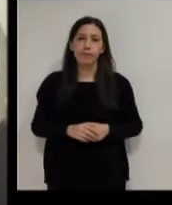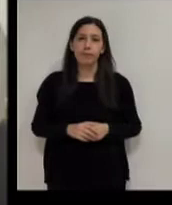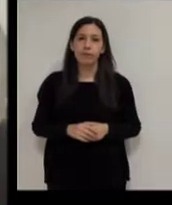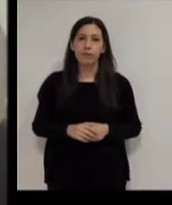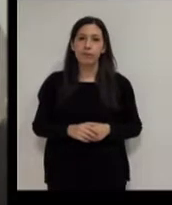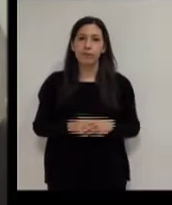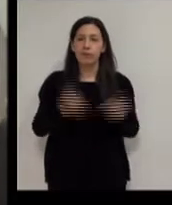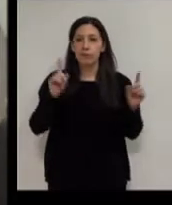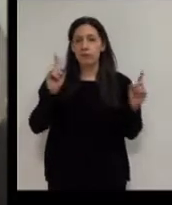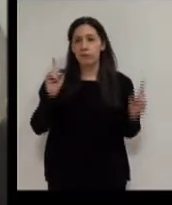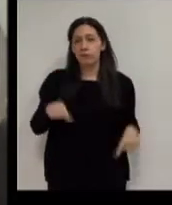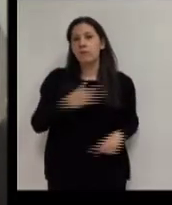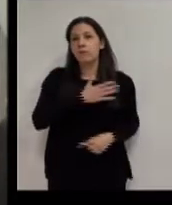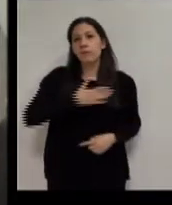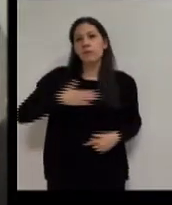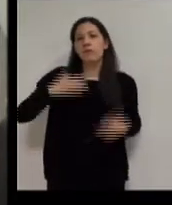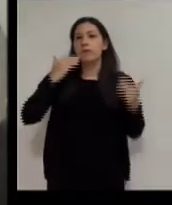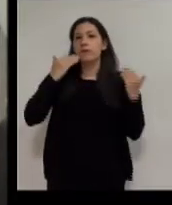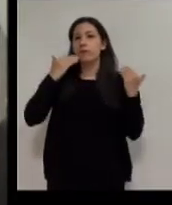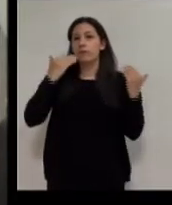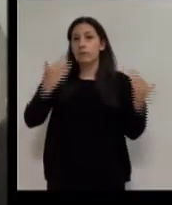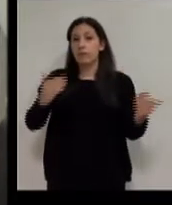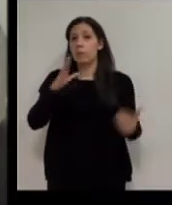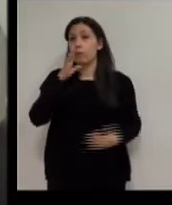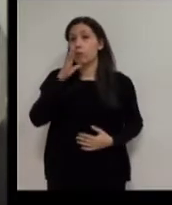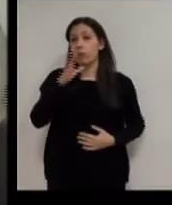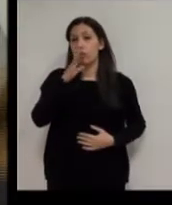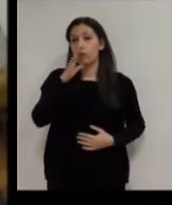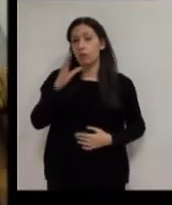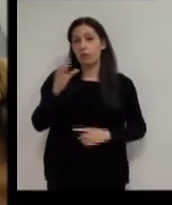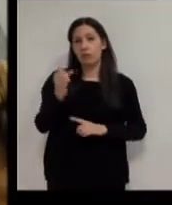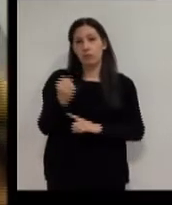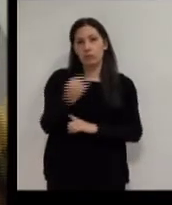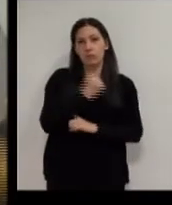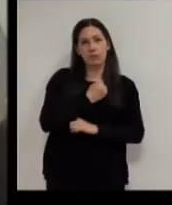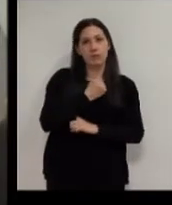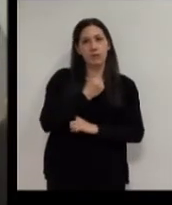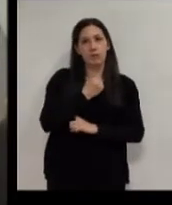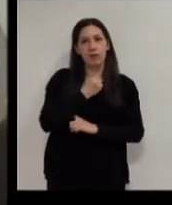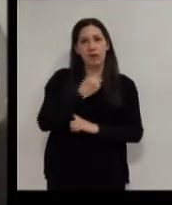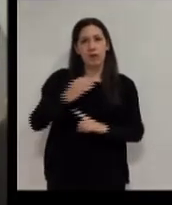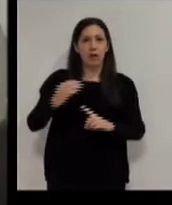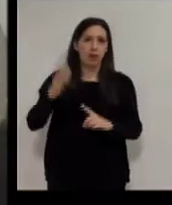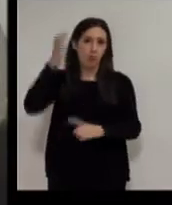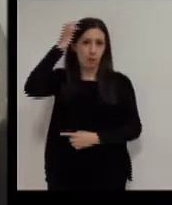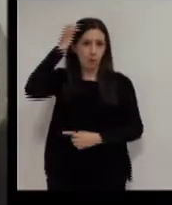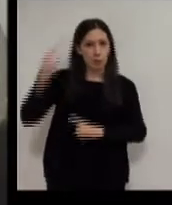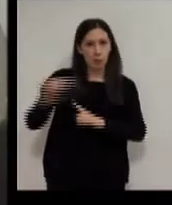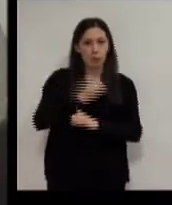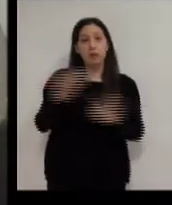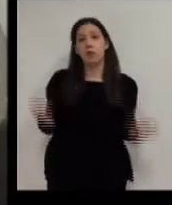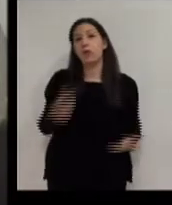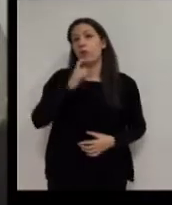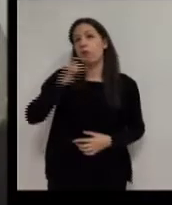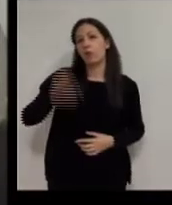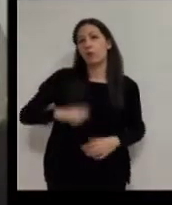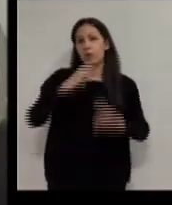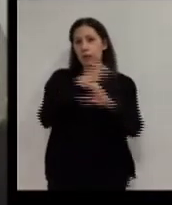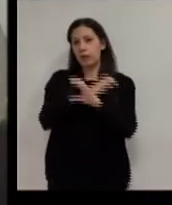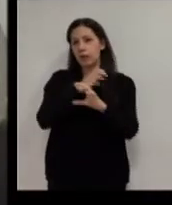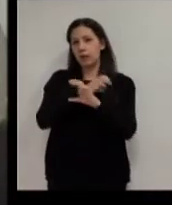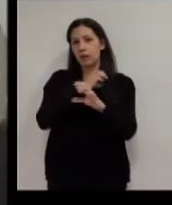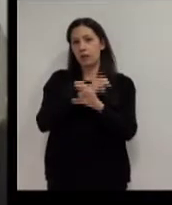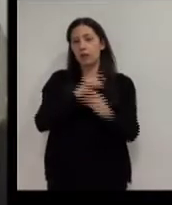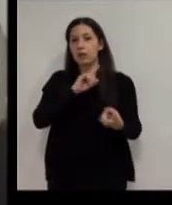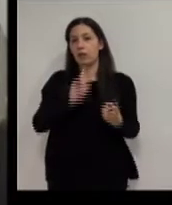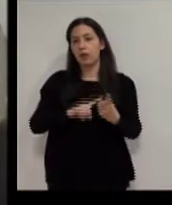Quiero dar también las gracias por el apoyo que obtenemos de nuestros patronos de la Fundación CENTAC,